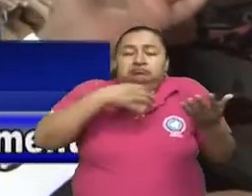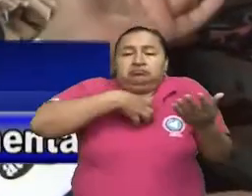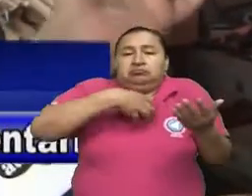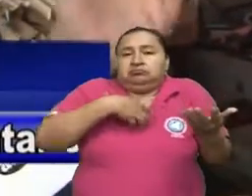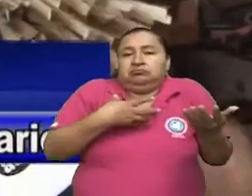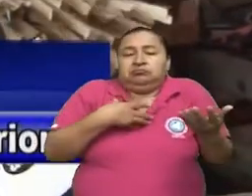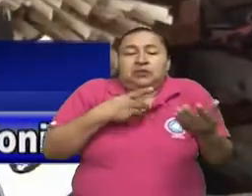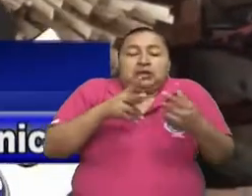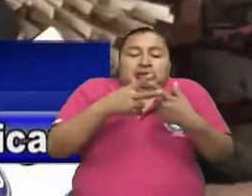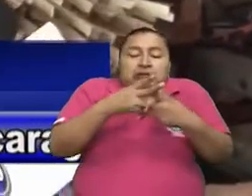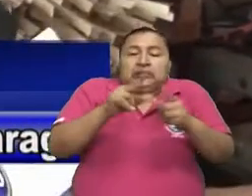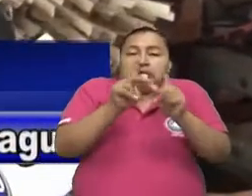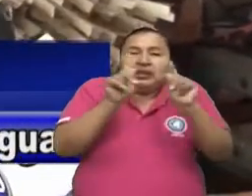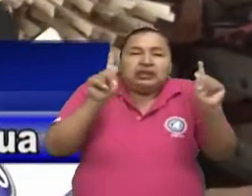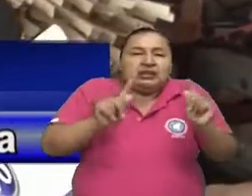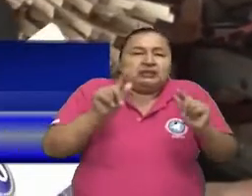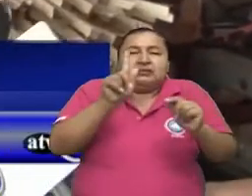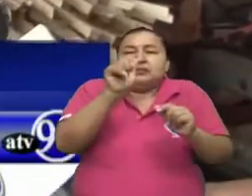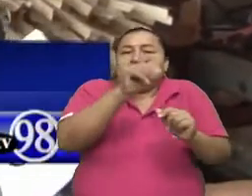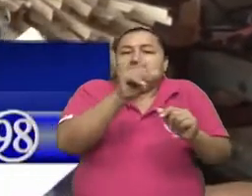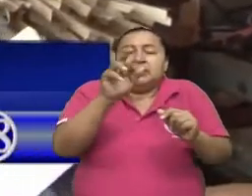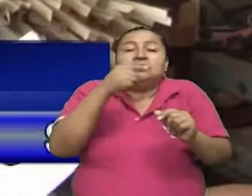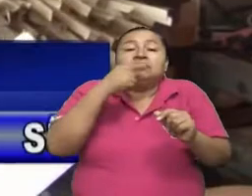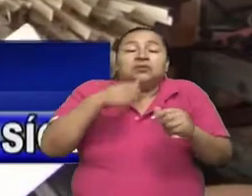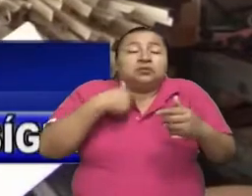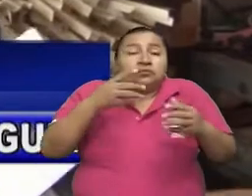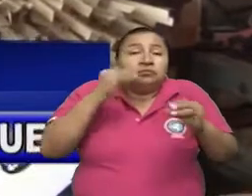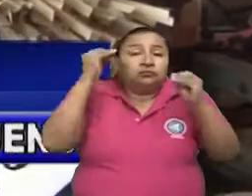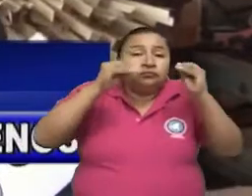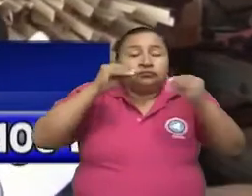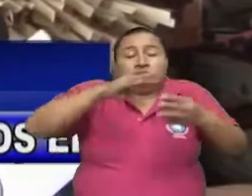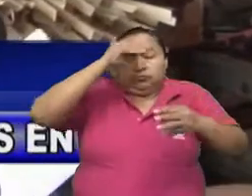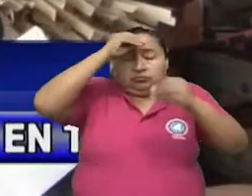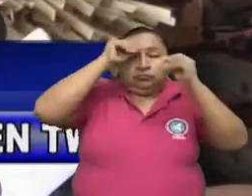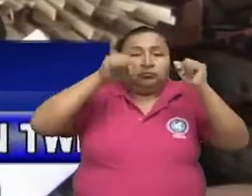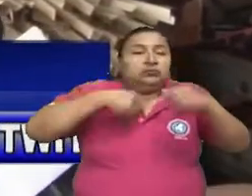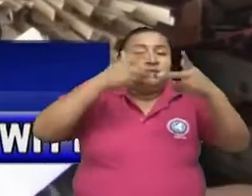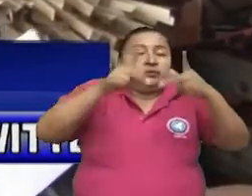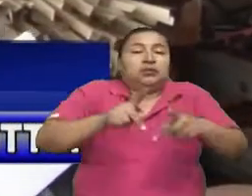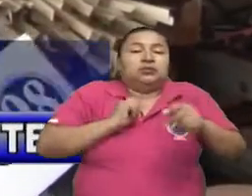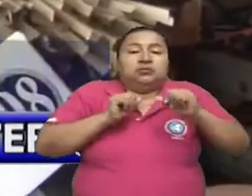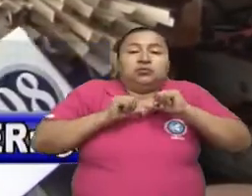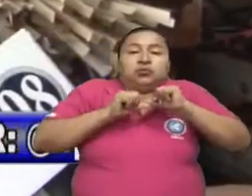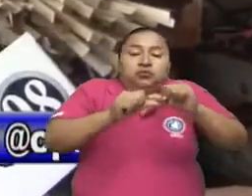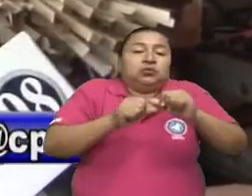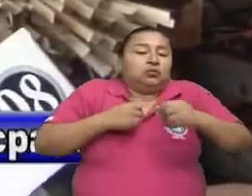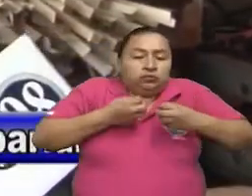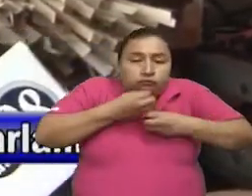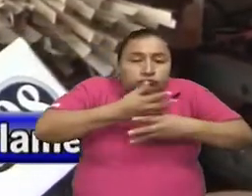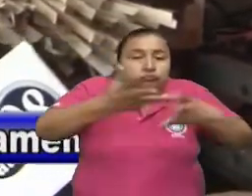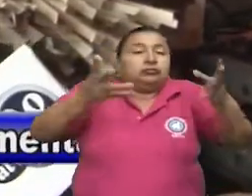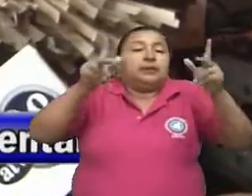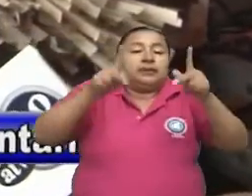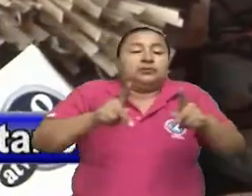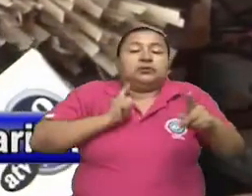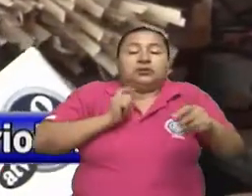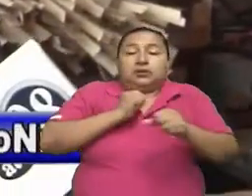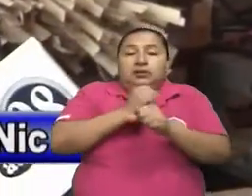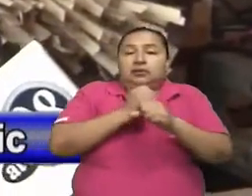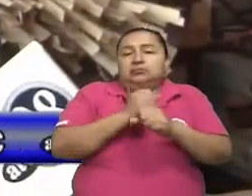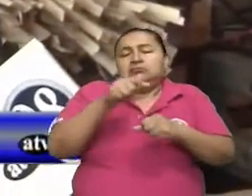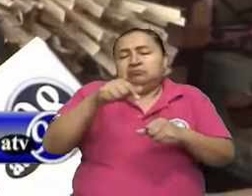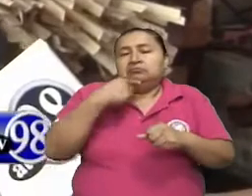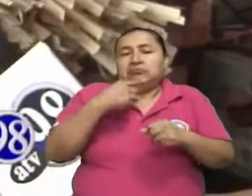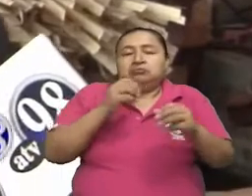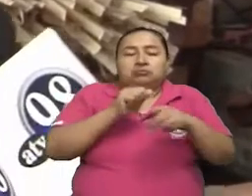mi propio taller donde elaborar este conocimiento y sinceramente seguirlo infundiendo, pues porque la